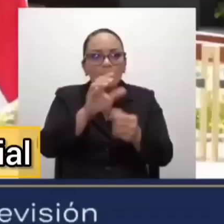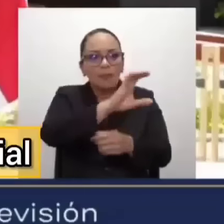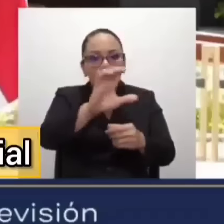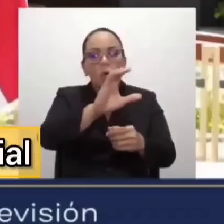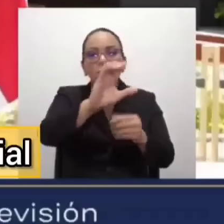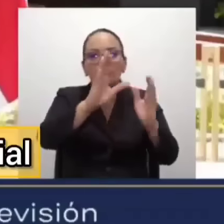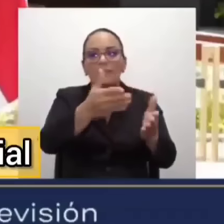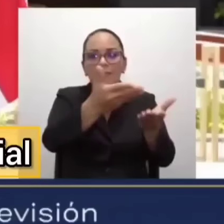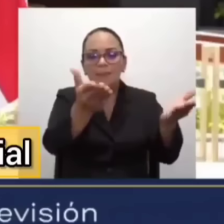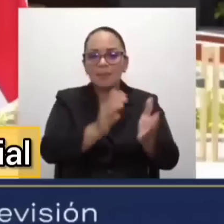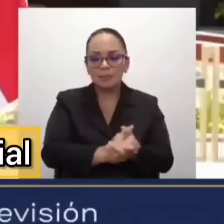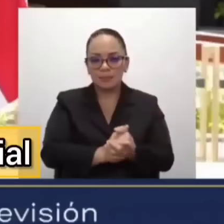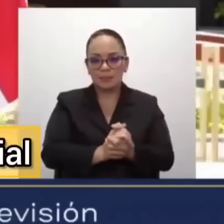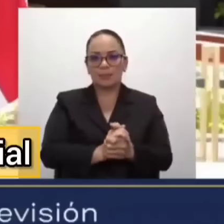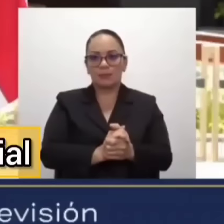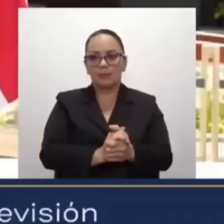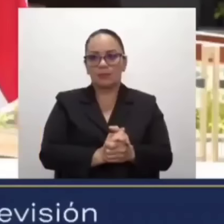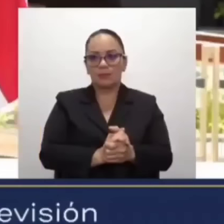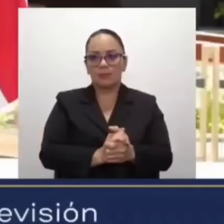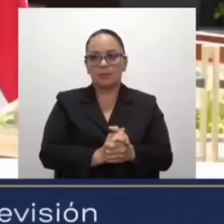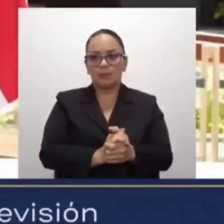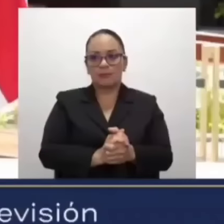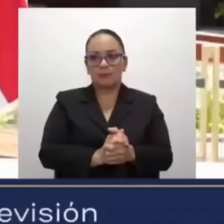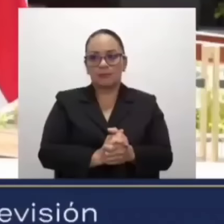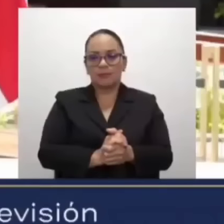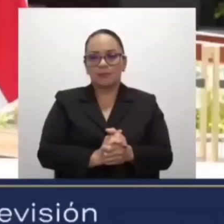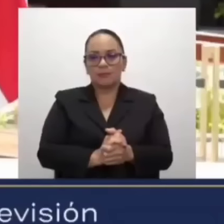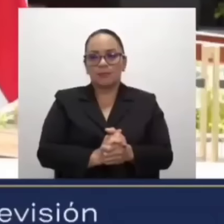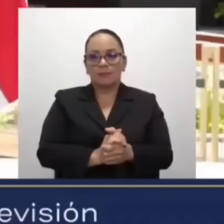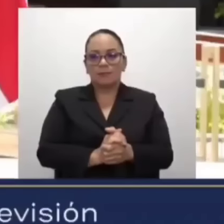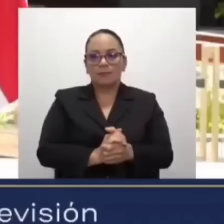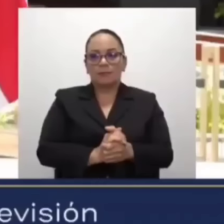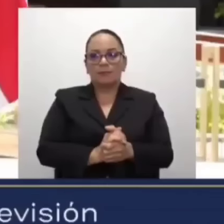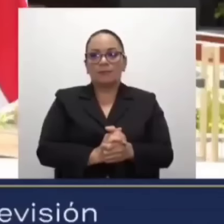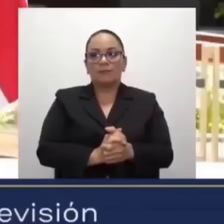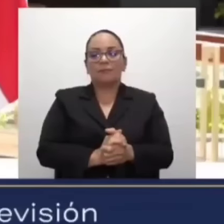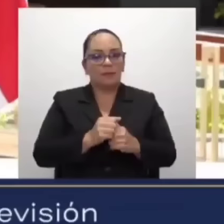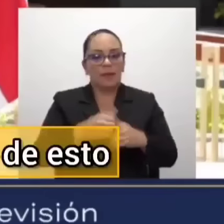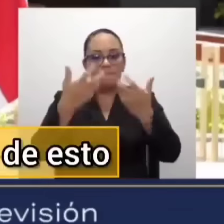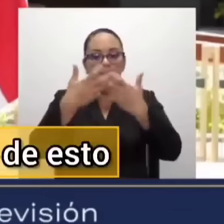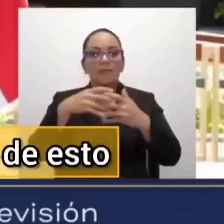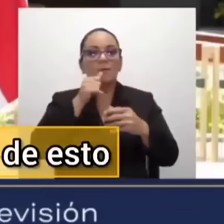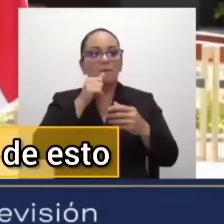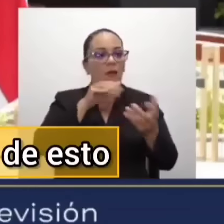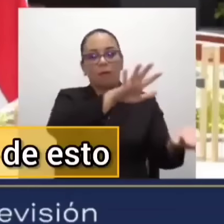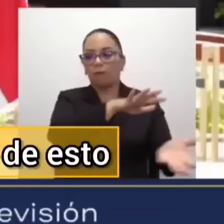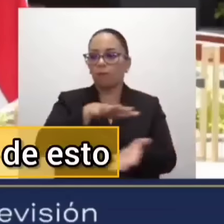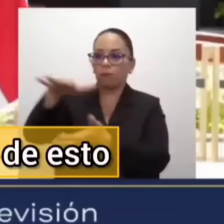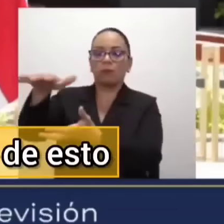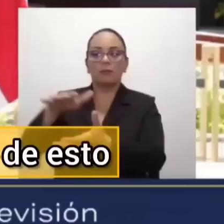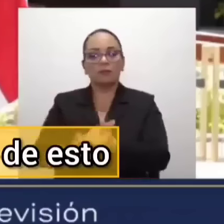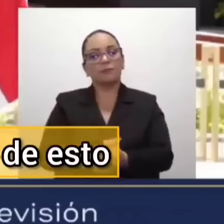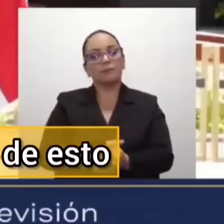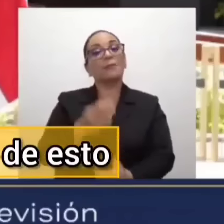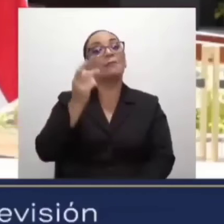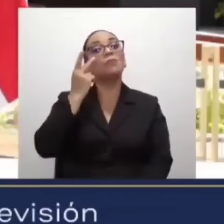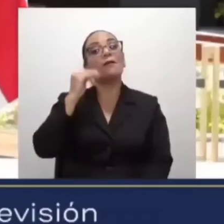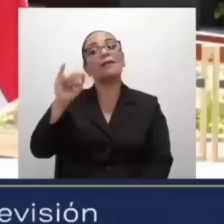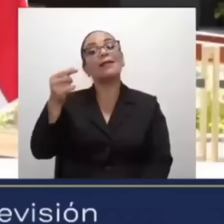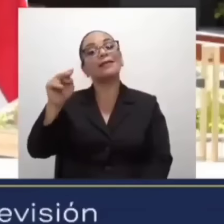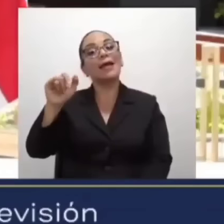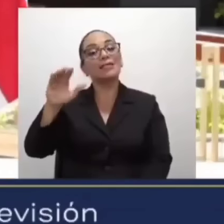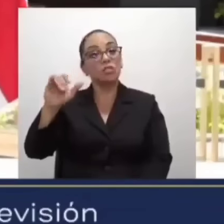es una propiedad social y el resto es una empresa privada. A ver qué editorial hace don Ignacio Santos de esto, me